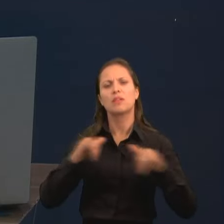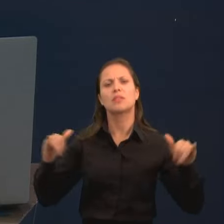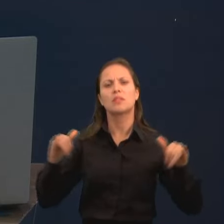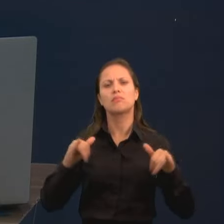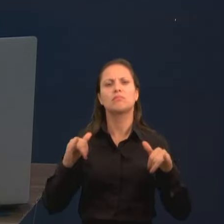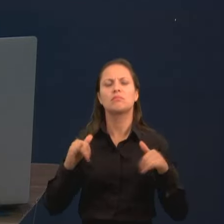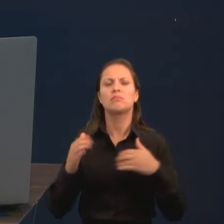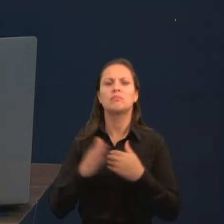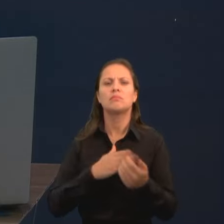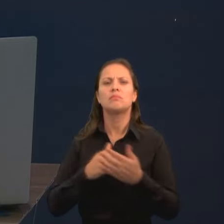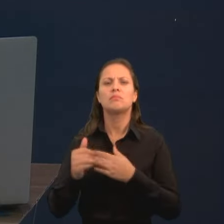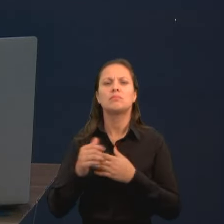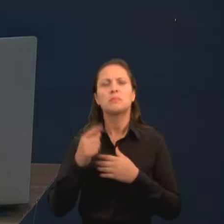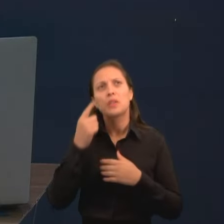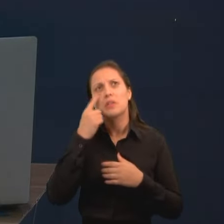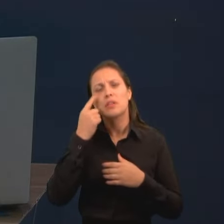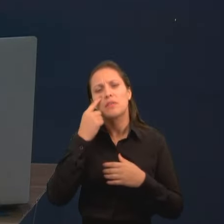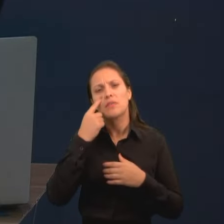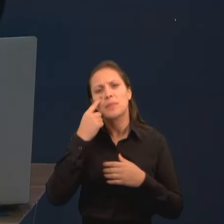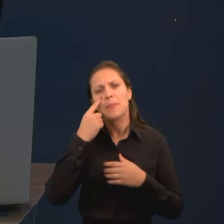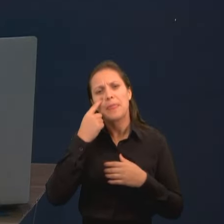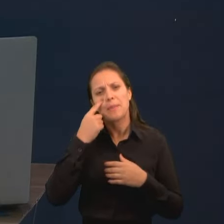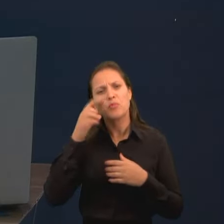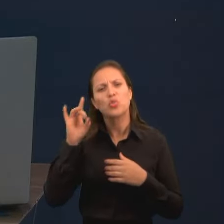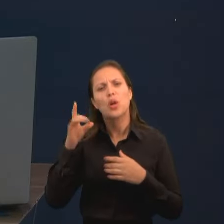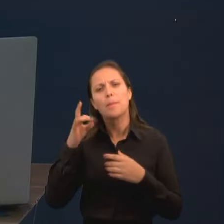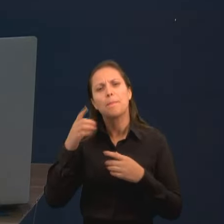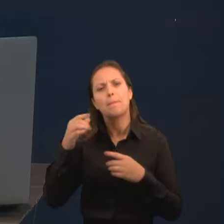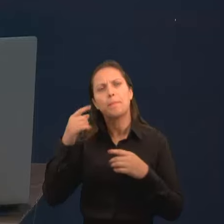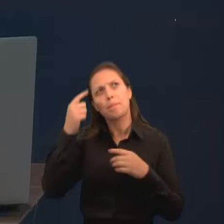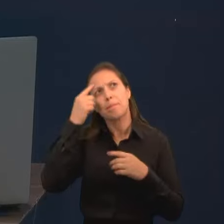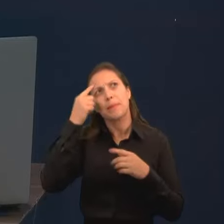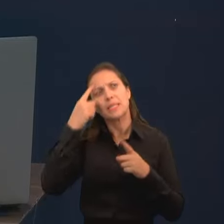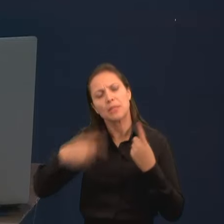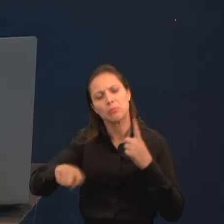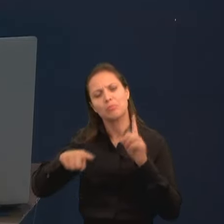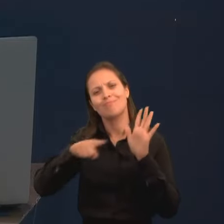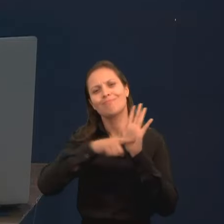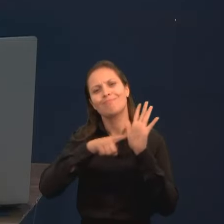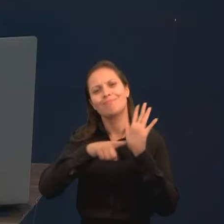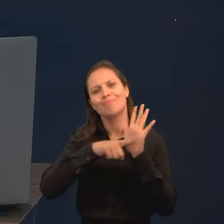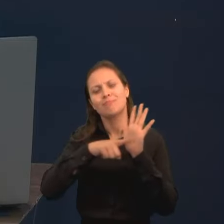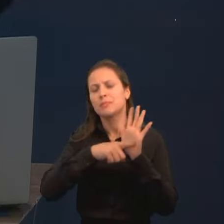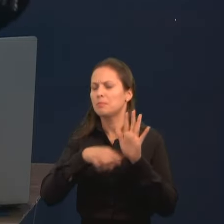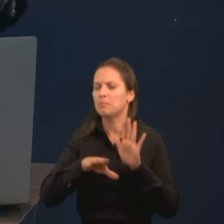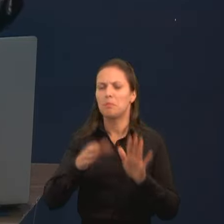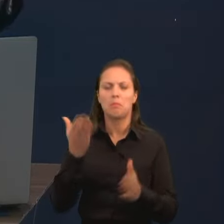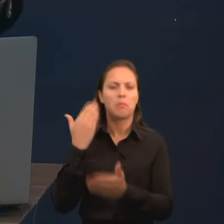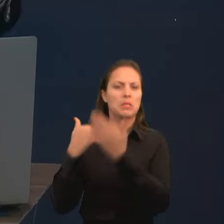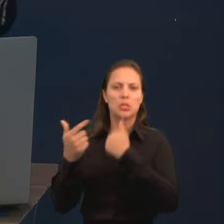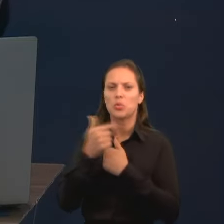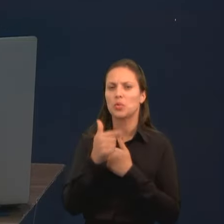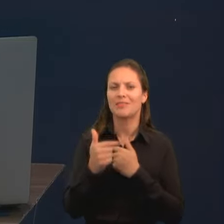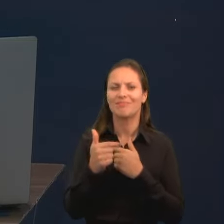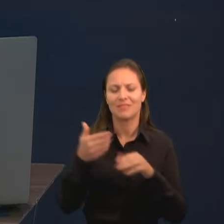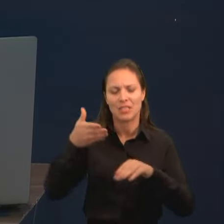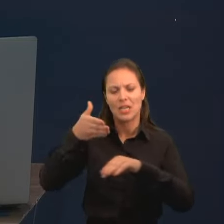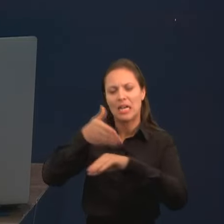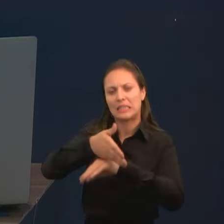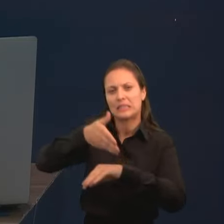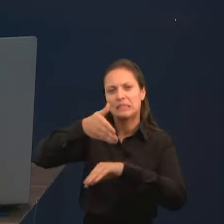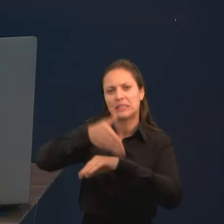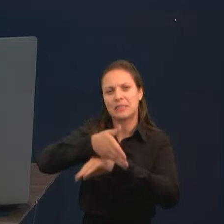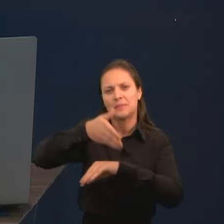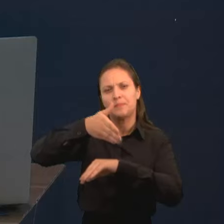canales de comunicación, que hacía que esas visiones negacionistas y conspiracionistas que no participaban en